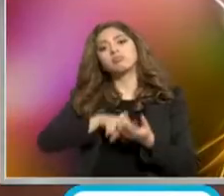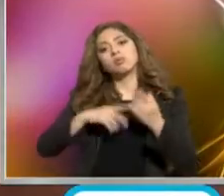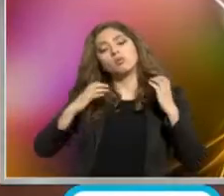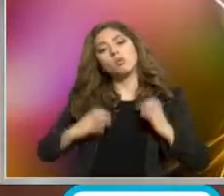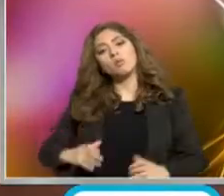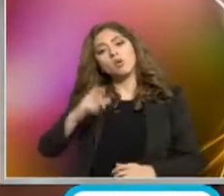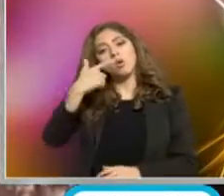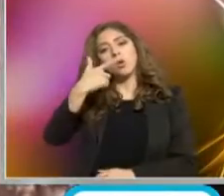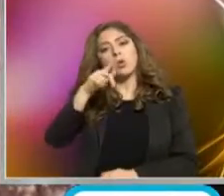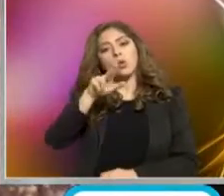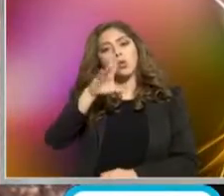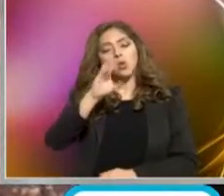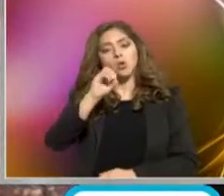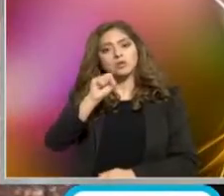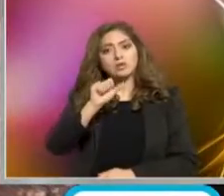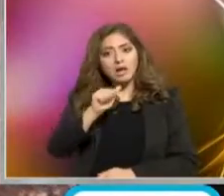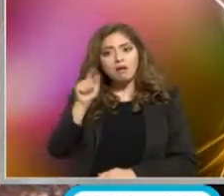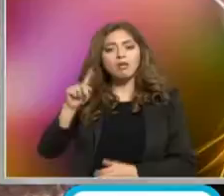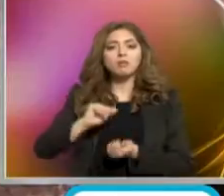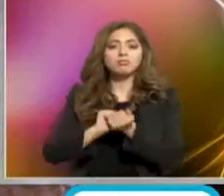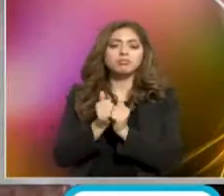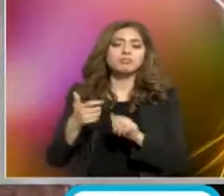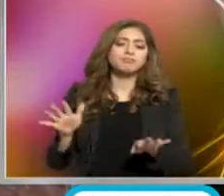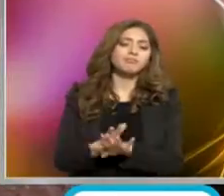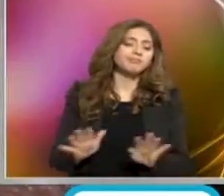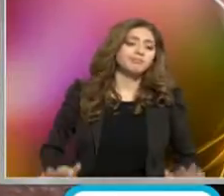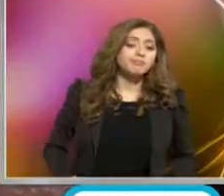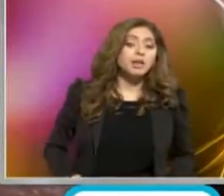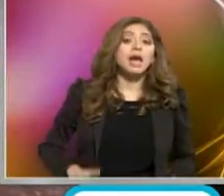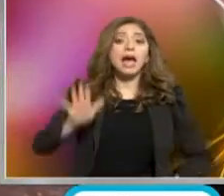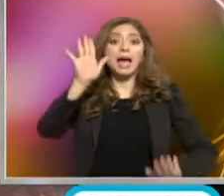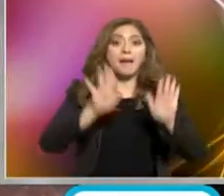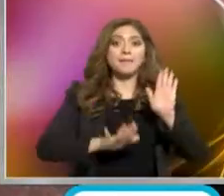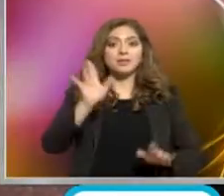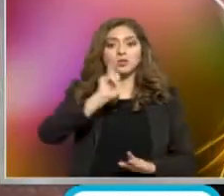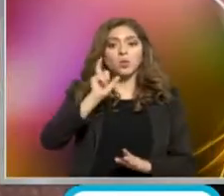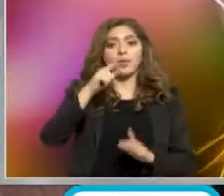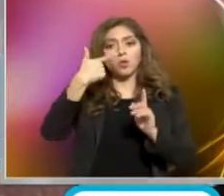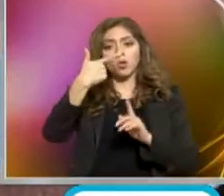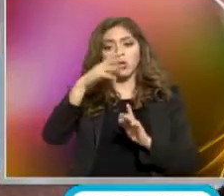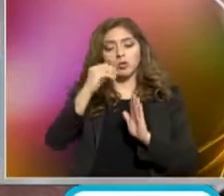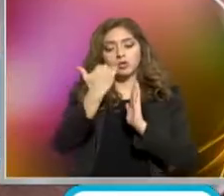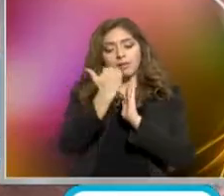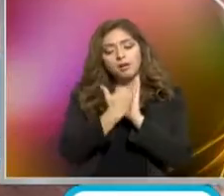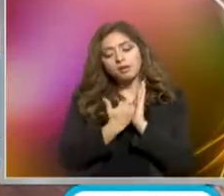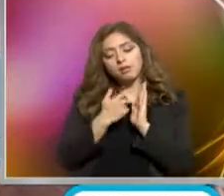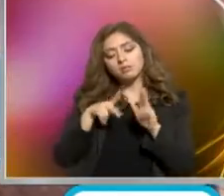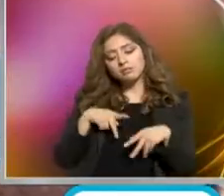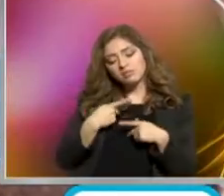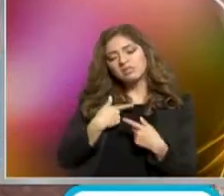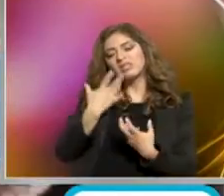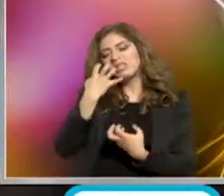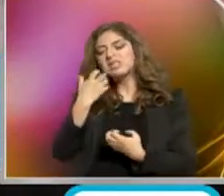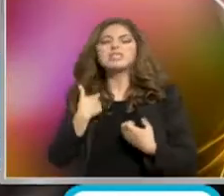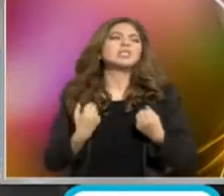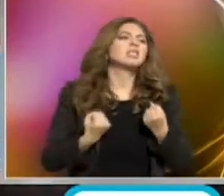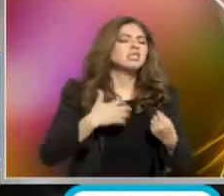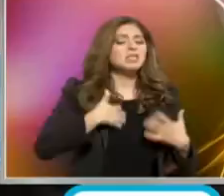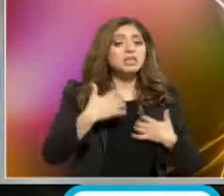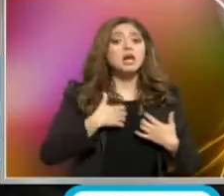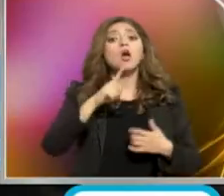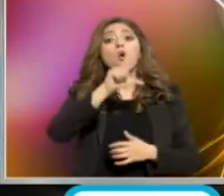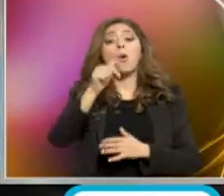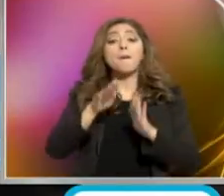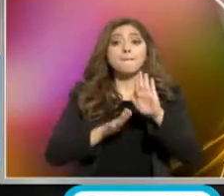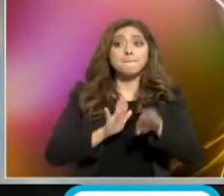de humor, ¿no? Cuando tenemos la glucosa hasta abajo y hasta arriba nos sentimos muy irritables, muy cansados, fatigados, y también las grasas trans